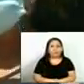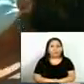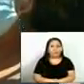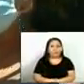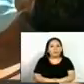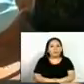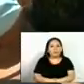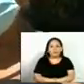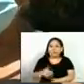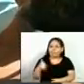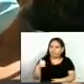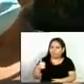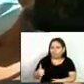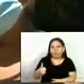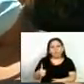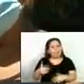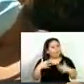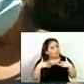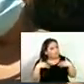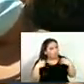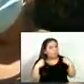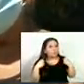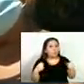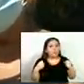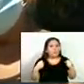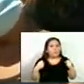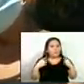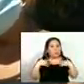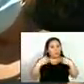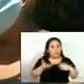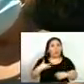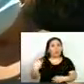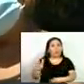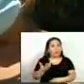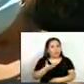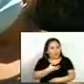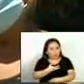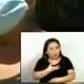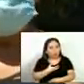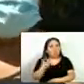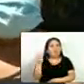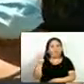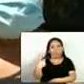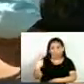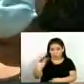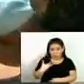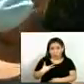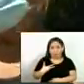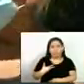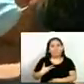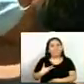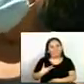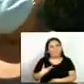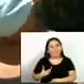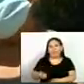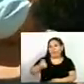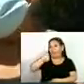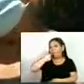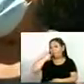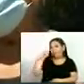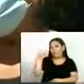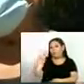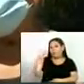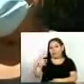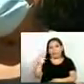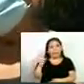para una buena salud, ¿vea? Porque nosotros estamos bastante faltos de vitamina por